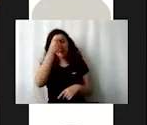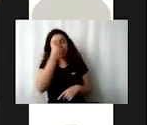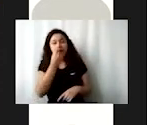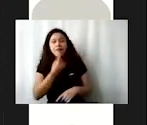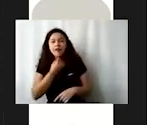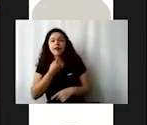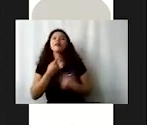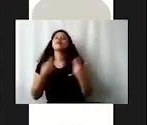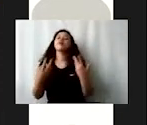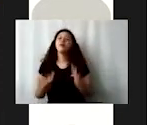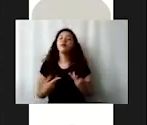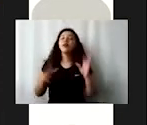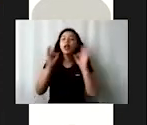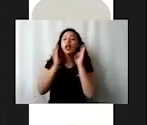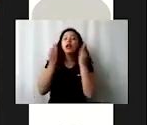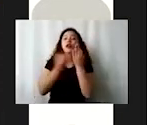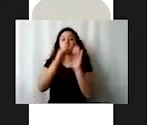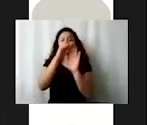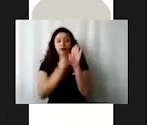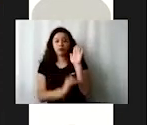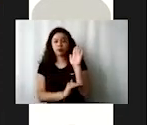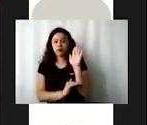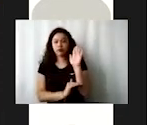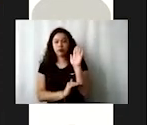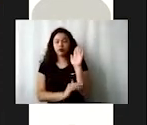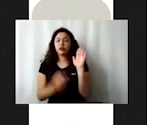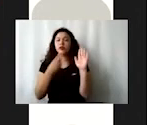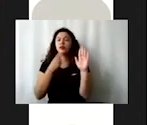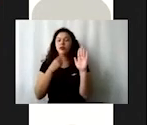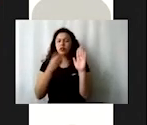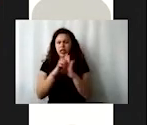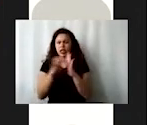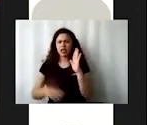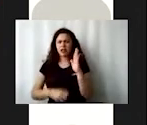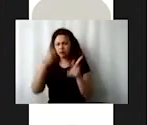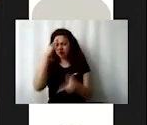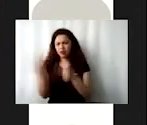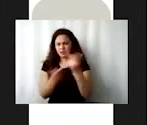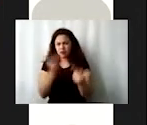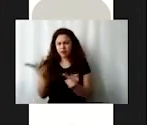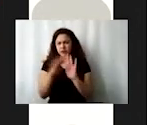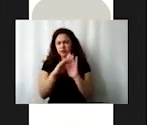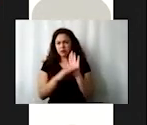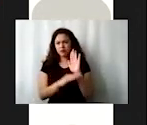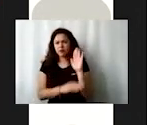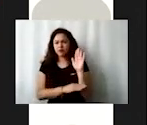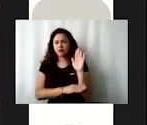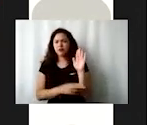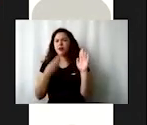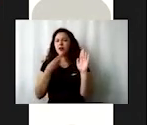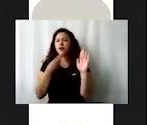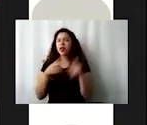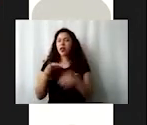este formato se puede usar también, este ejemplo de cuestionario también se puede usar durante